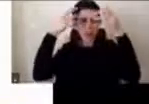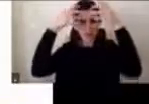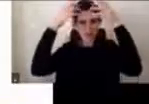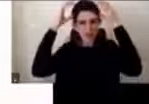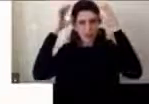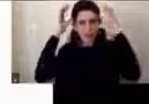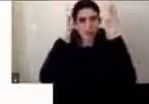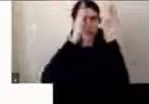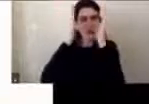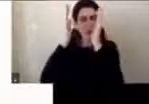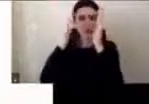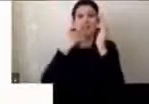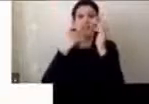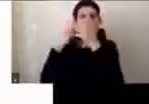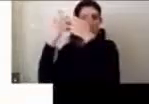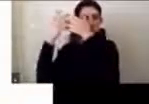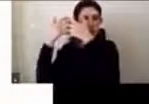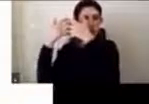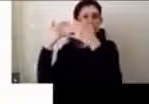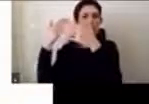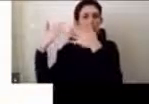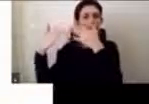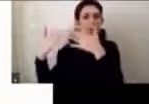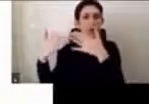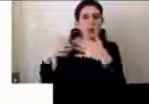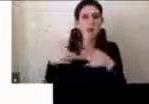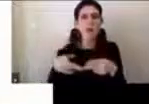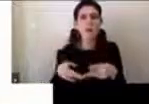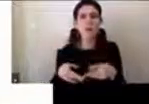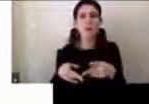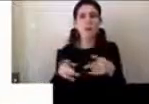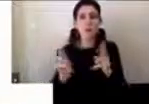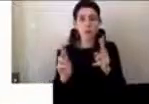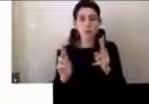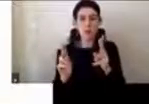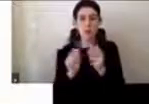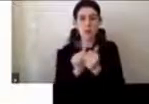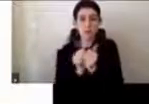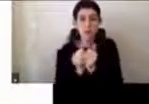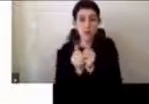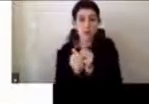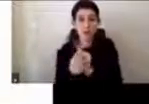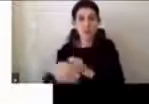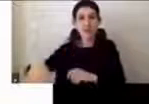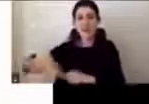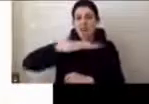al organismo adaptarse a las condiciones cambiantes del medio ambiente. Generalmente,